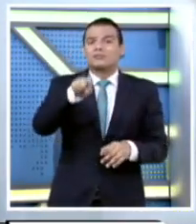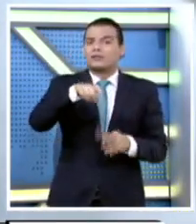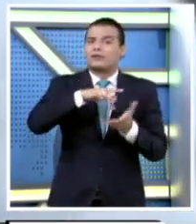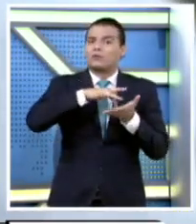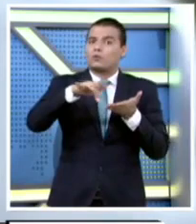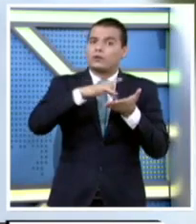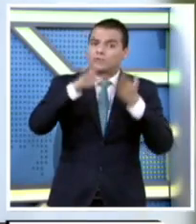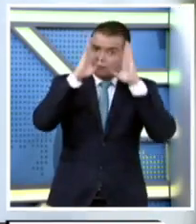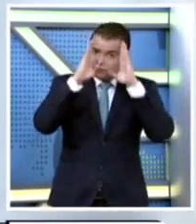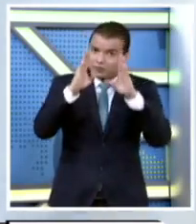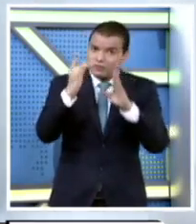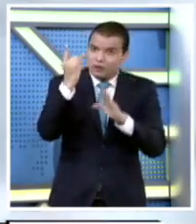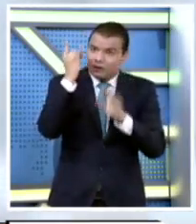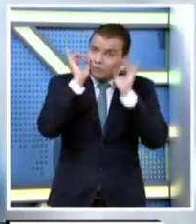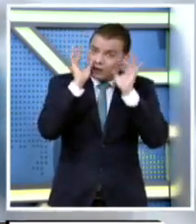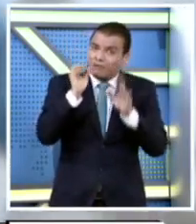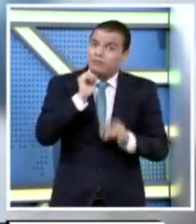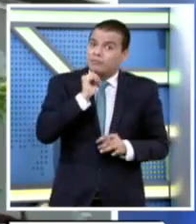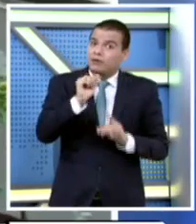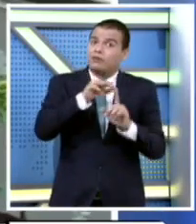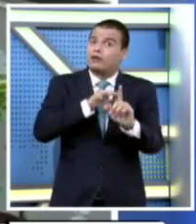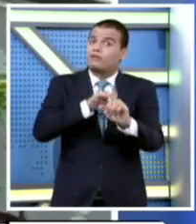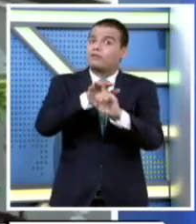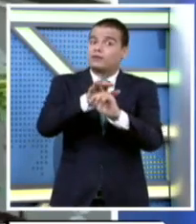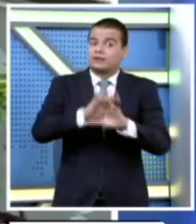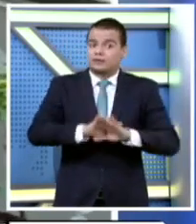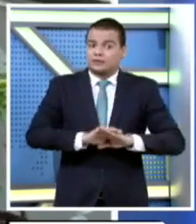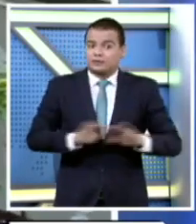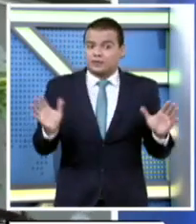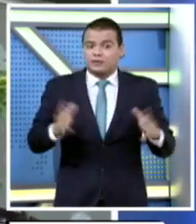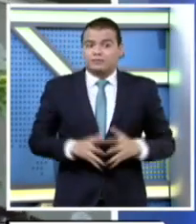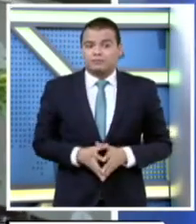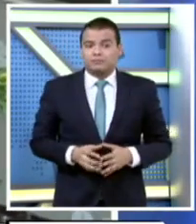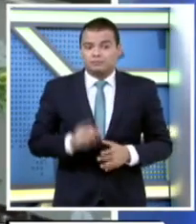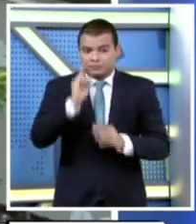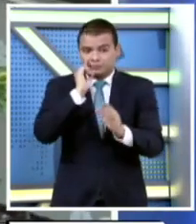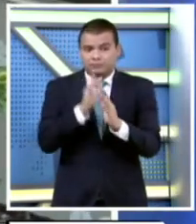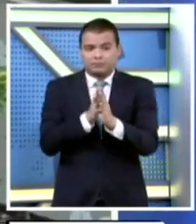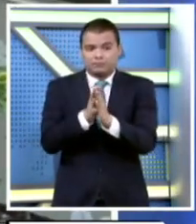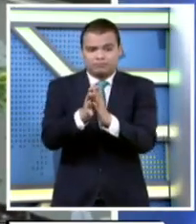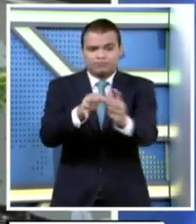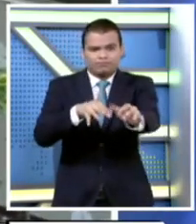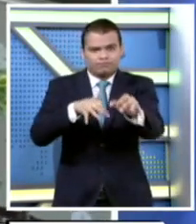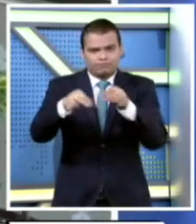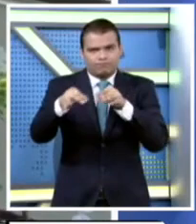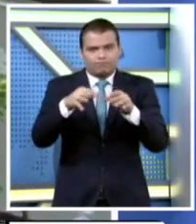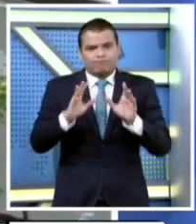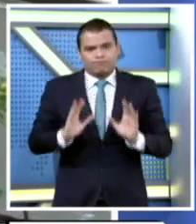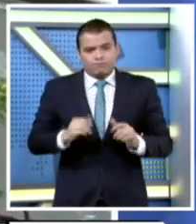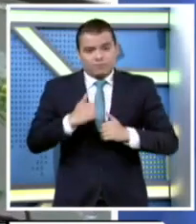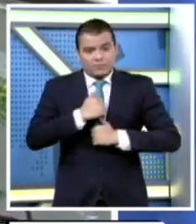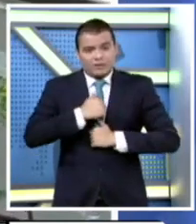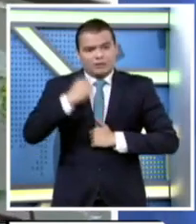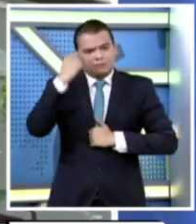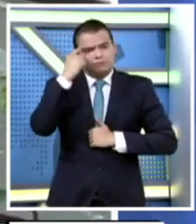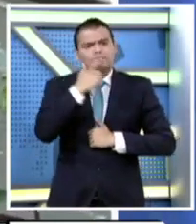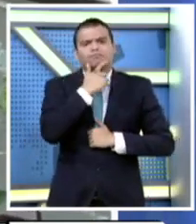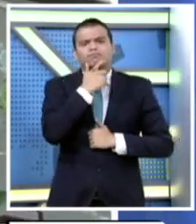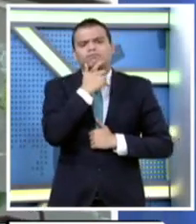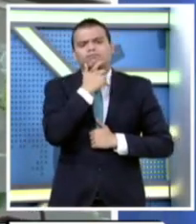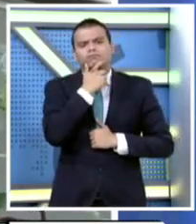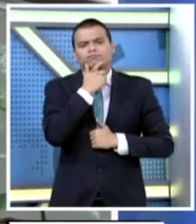urgente antes de que su comportamiento dañe a otros. Puedo dar una apreciación general. Desde psicología pienso que